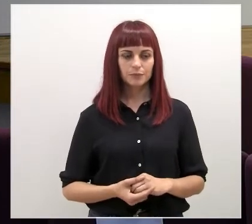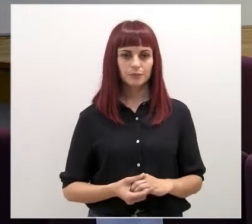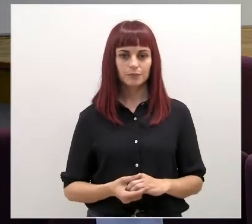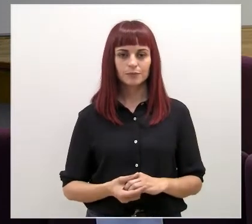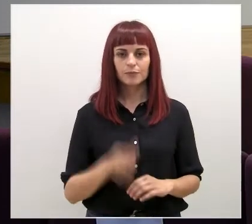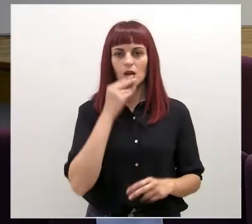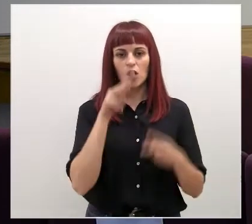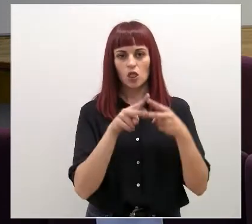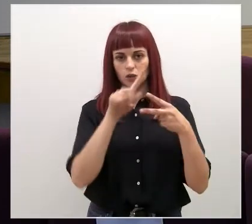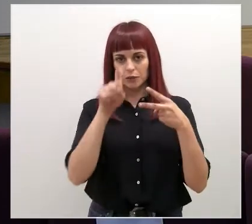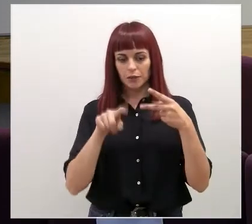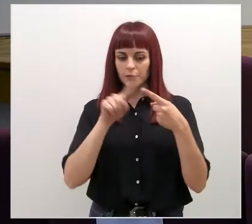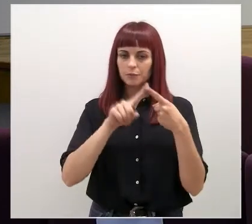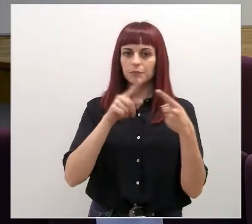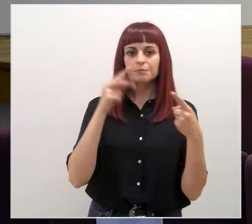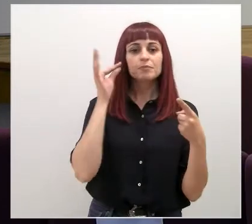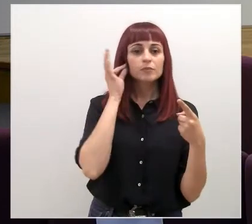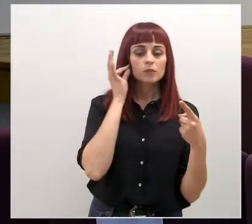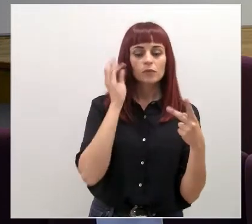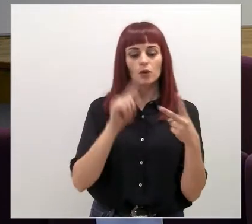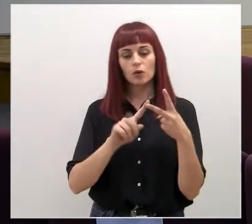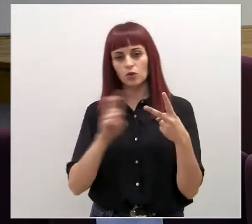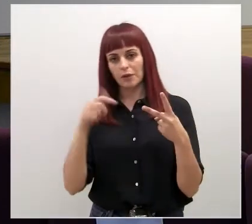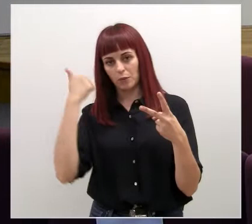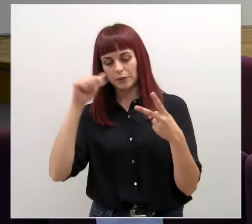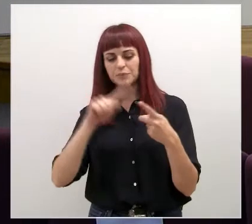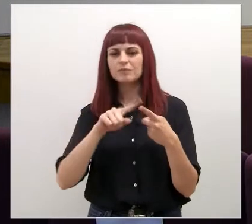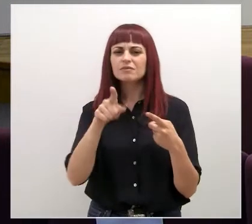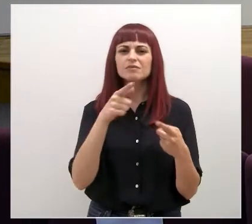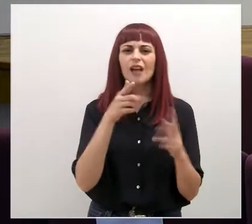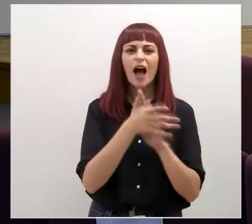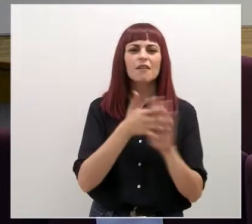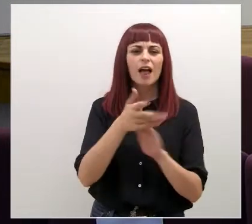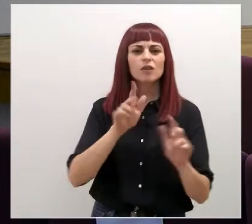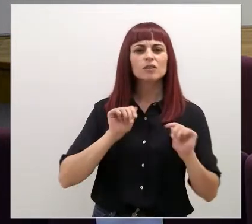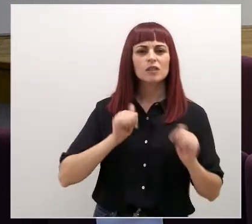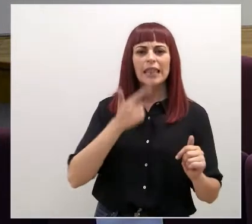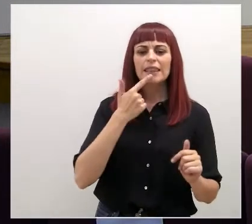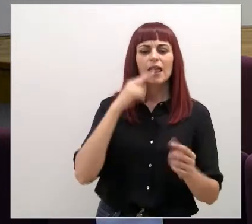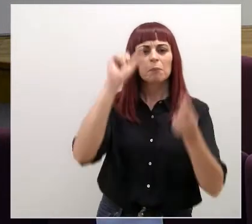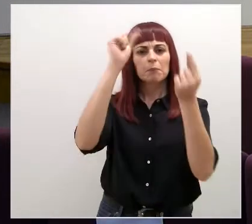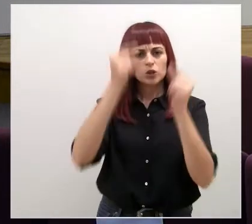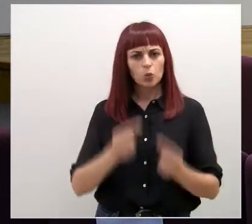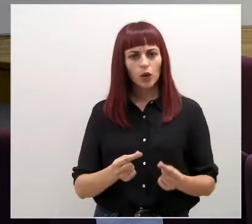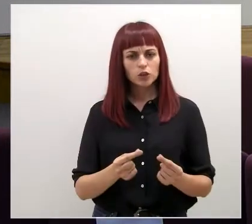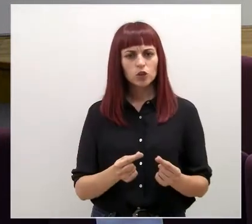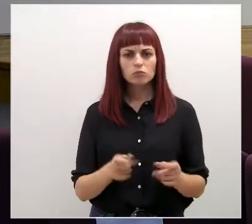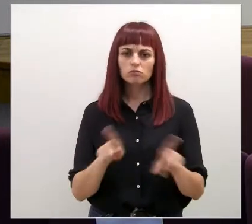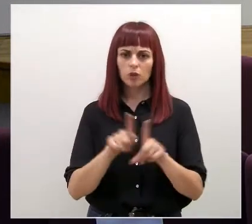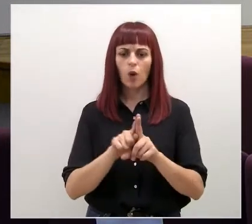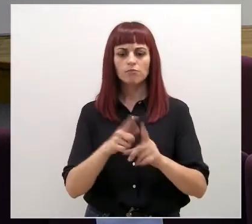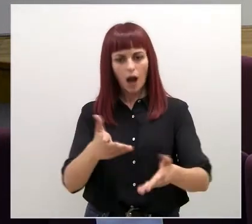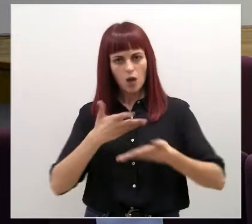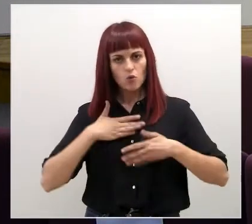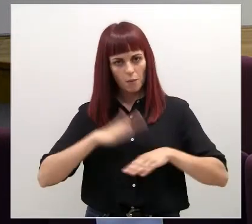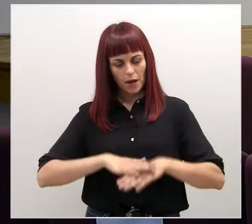Bueno, dos cuestiones, una para la consejera portavoz. He hablado al principio de que los presupuestos van a suponer un revulsivo para la creación de